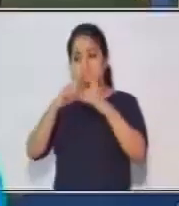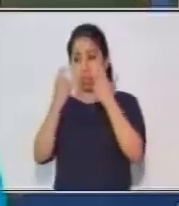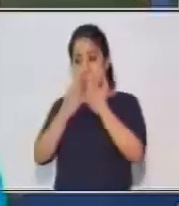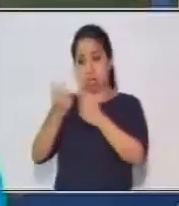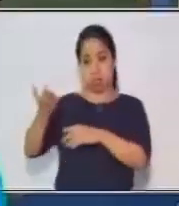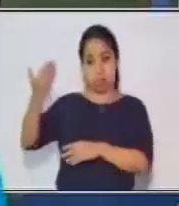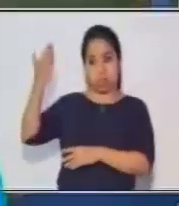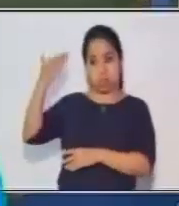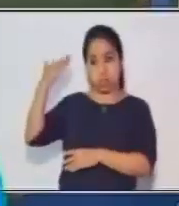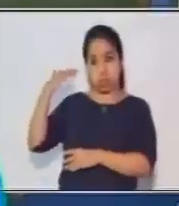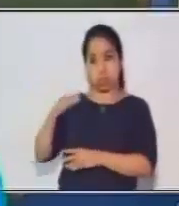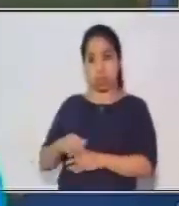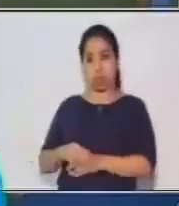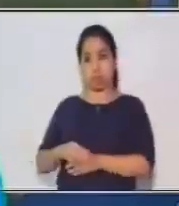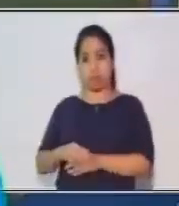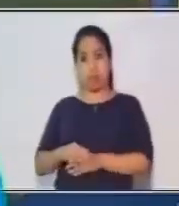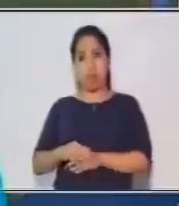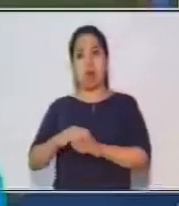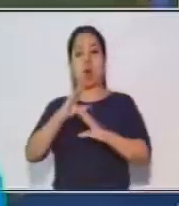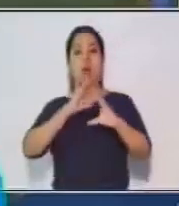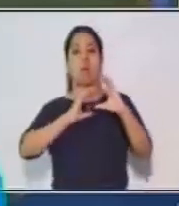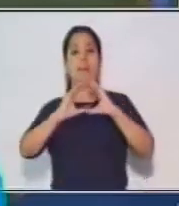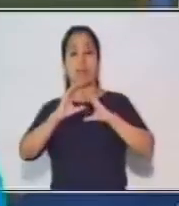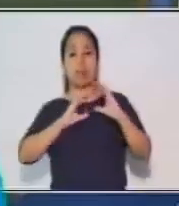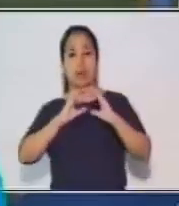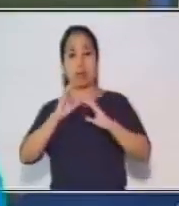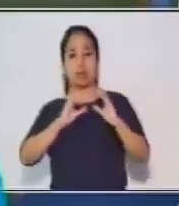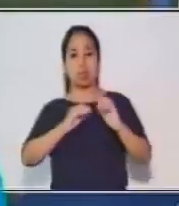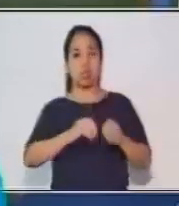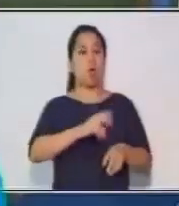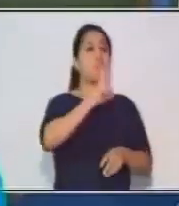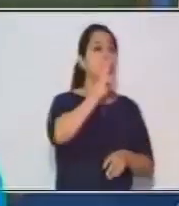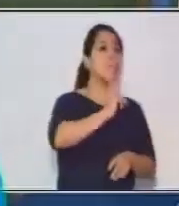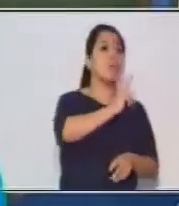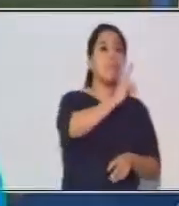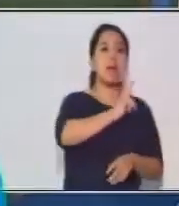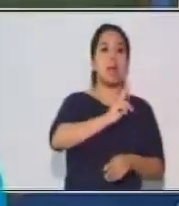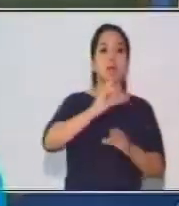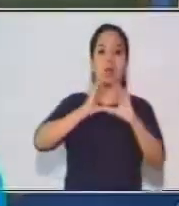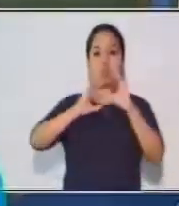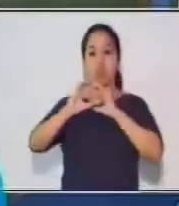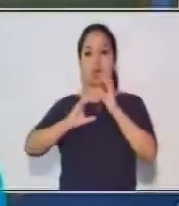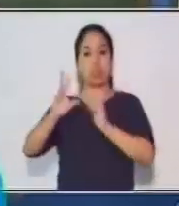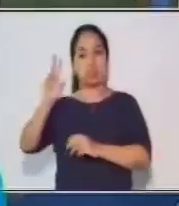anteriores. Comunicación verbal y comunicación no verbal.